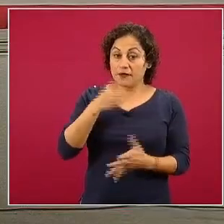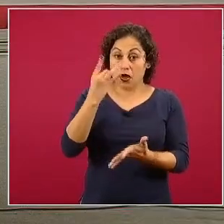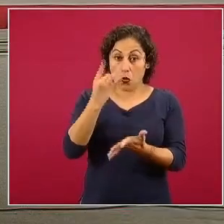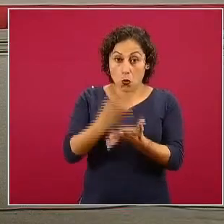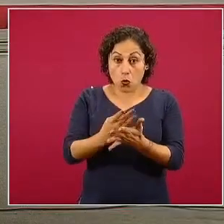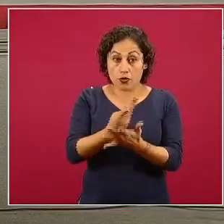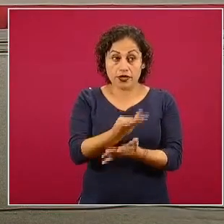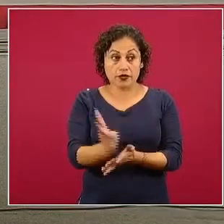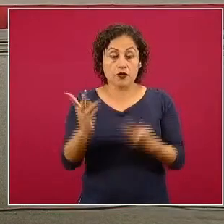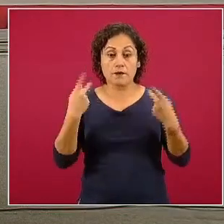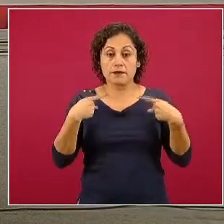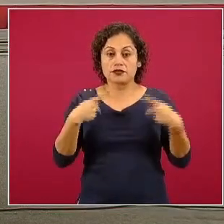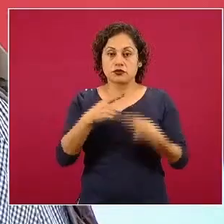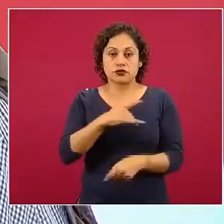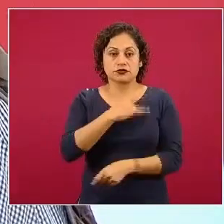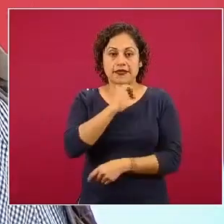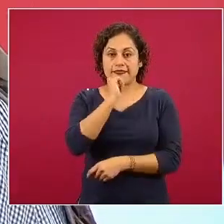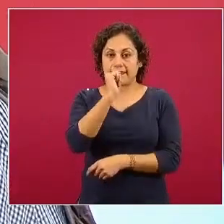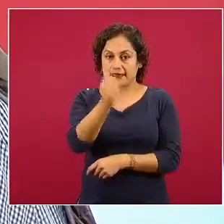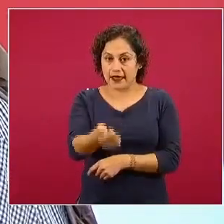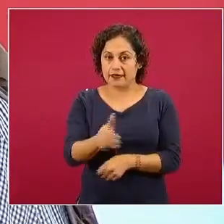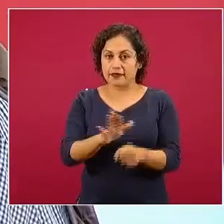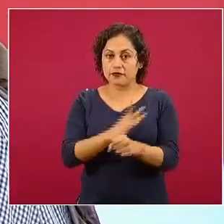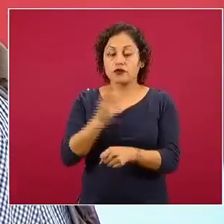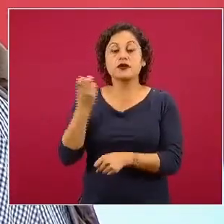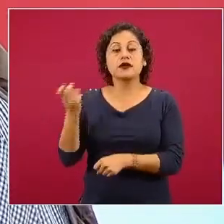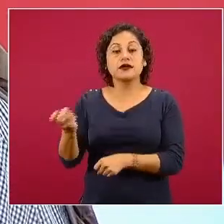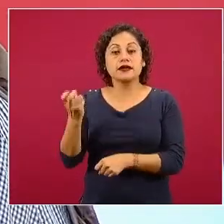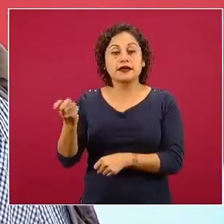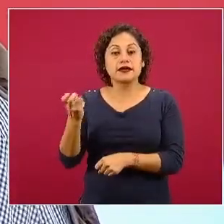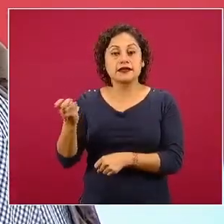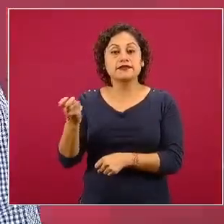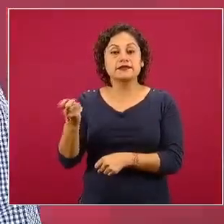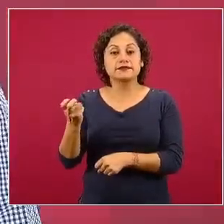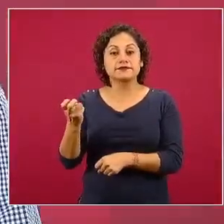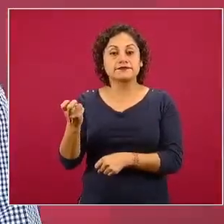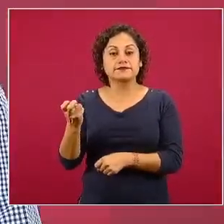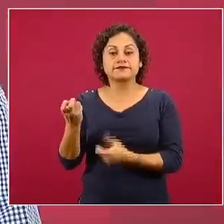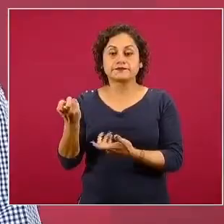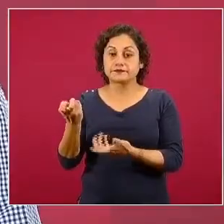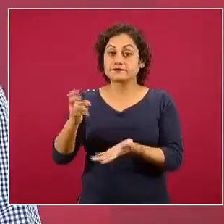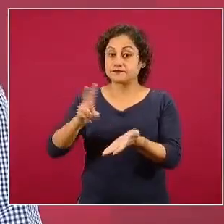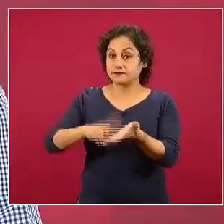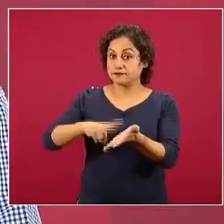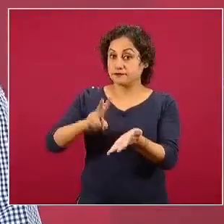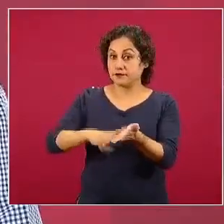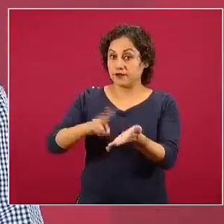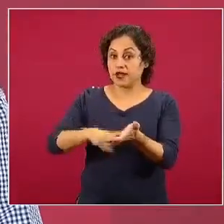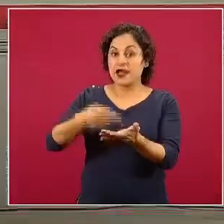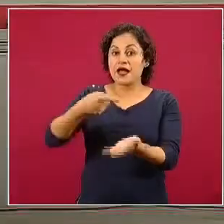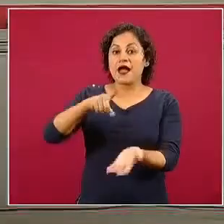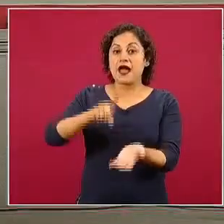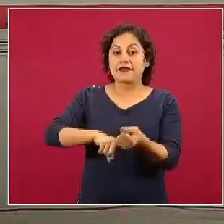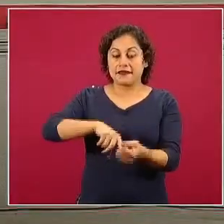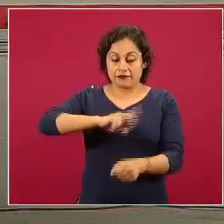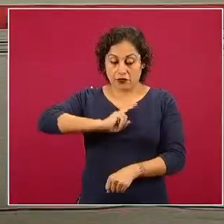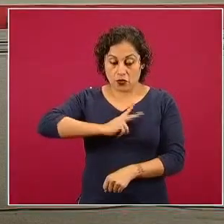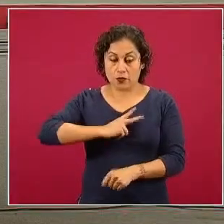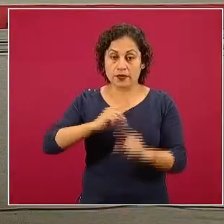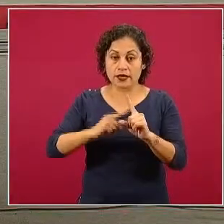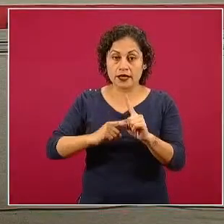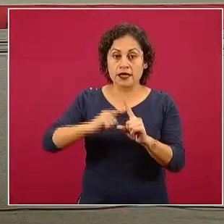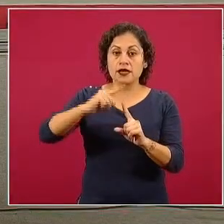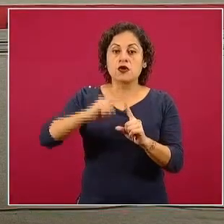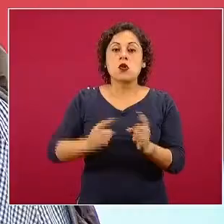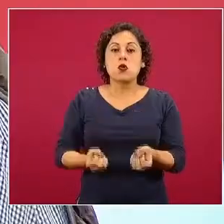personas sintomáticas, porque las pruebas antigénicas requieren de un valor importante de carga viral, es decir, tiene que haber una